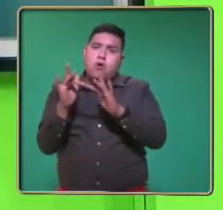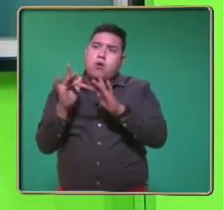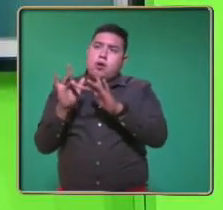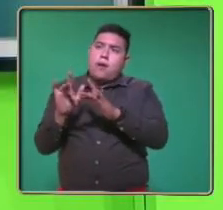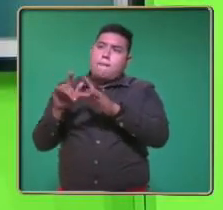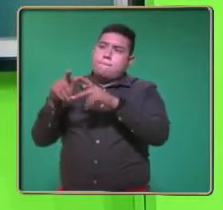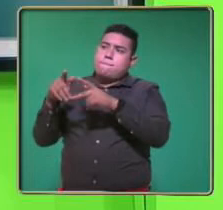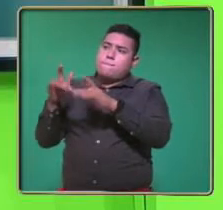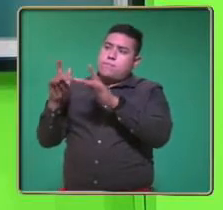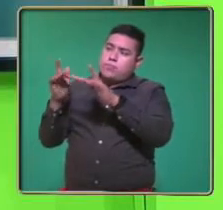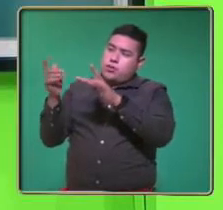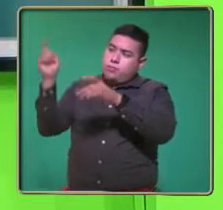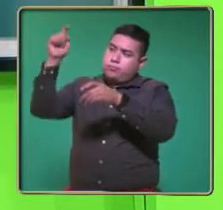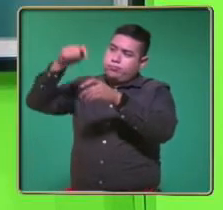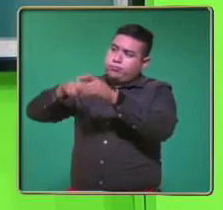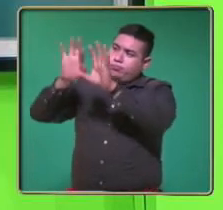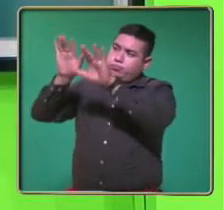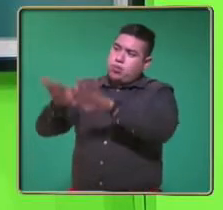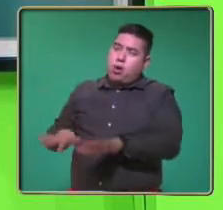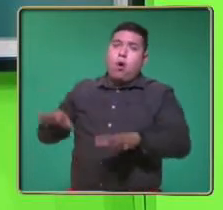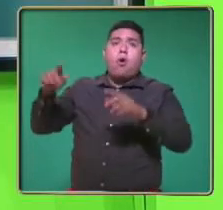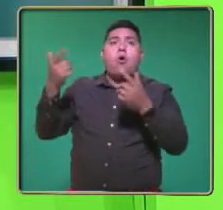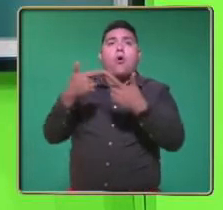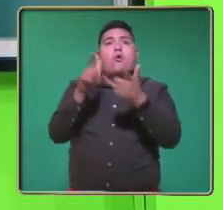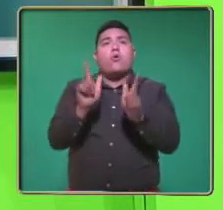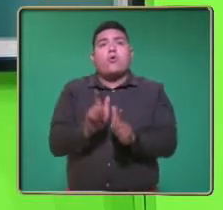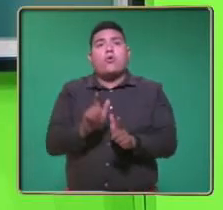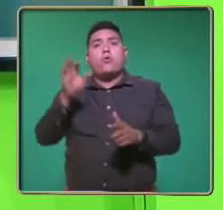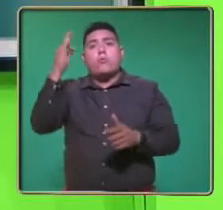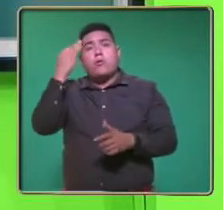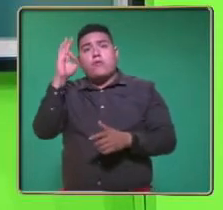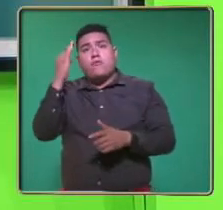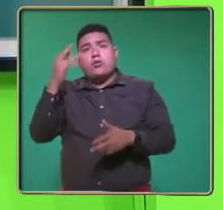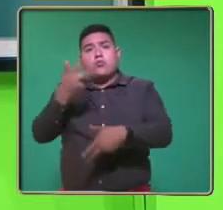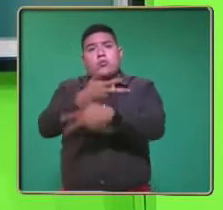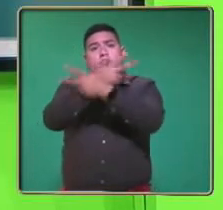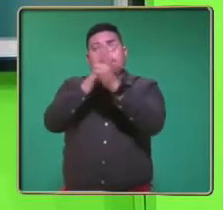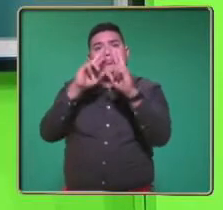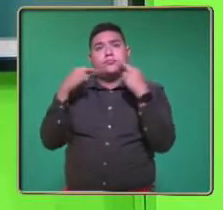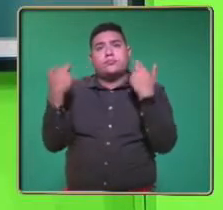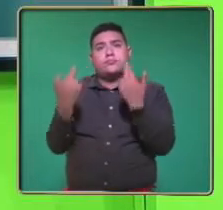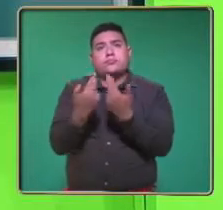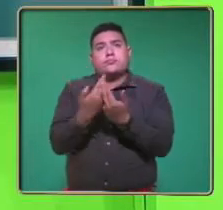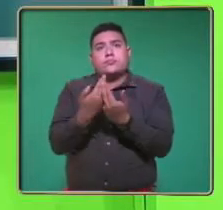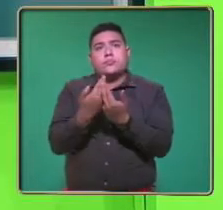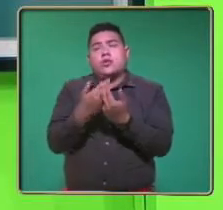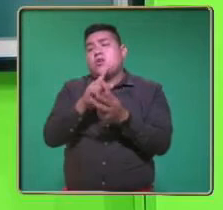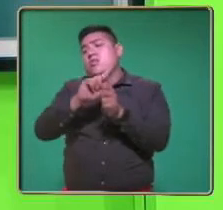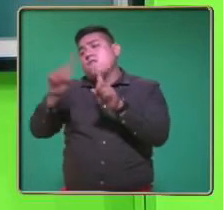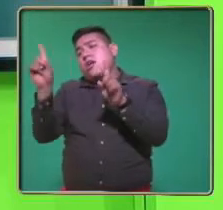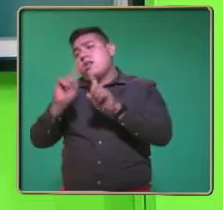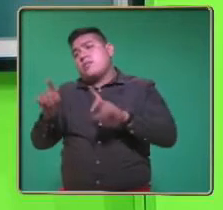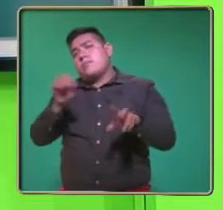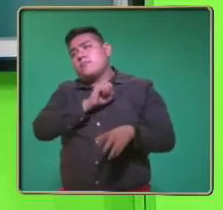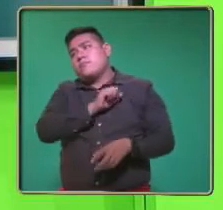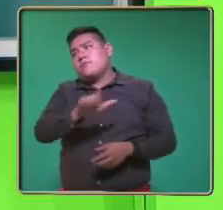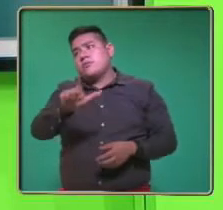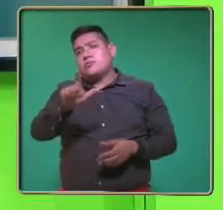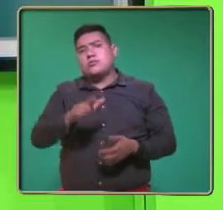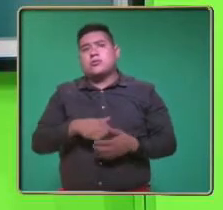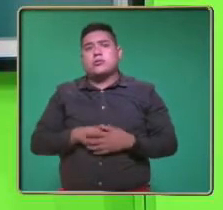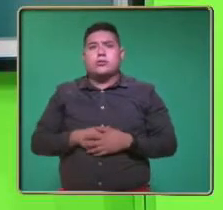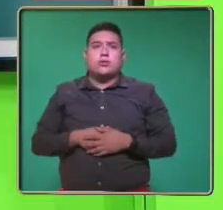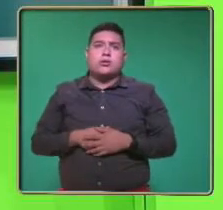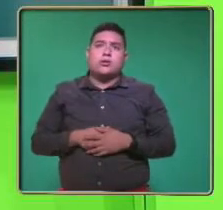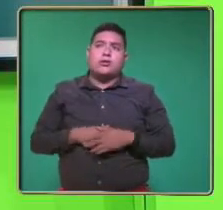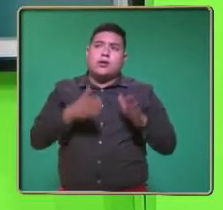algún grupo de Facebook o reuniones virtuales. Y por último, pues con otros profesionales que pudieran apoyar cada una